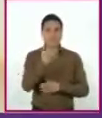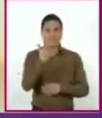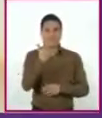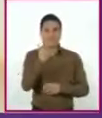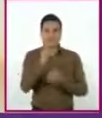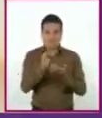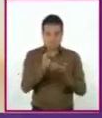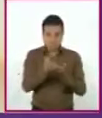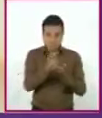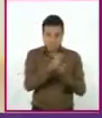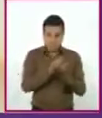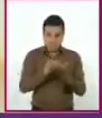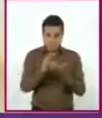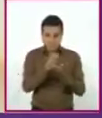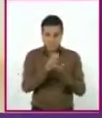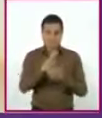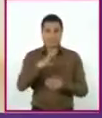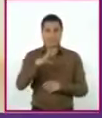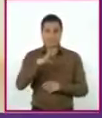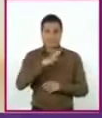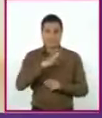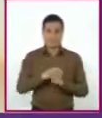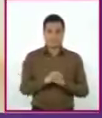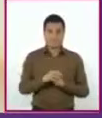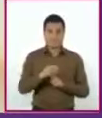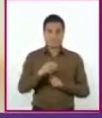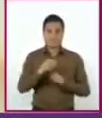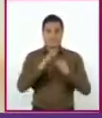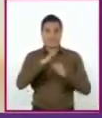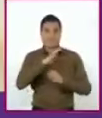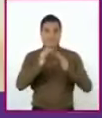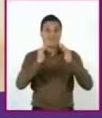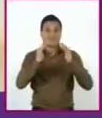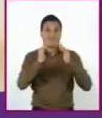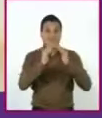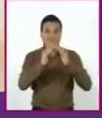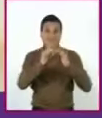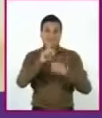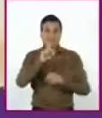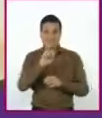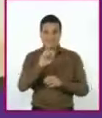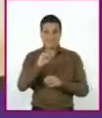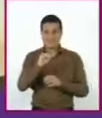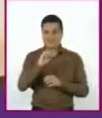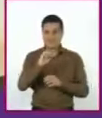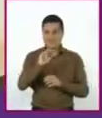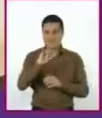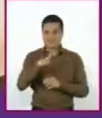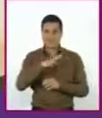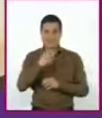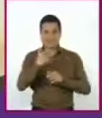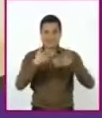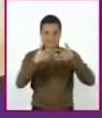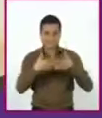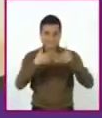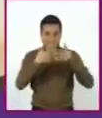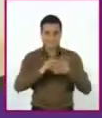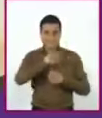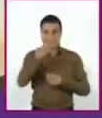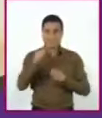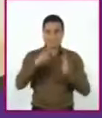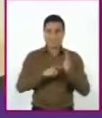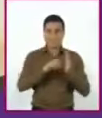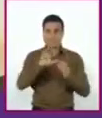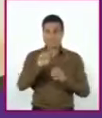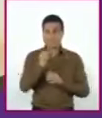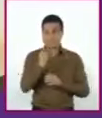en la recién fundada Casa de Moneda. Otro acontecimiento significativo ocurrió en 1571,